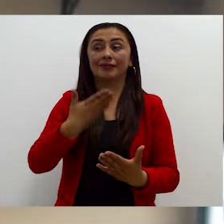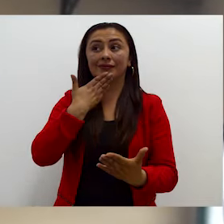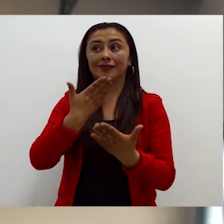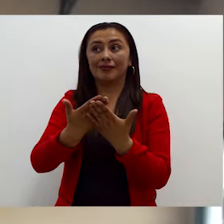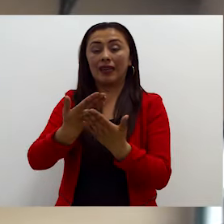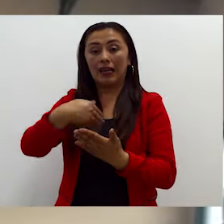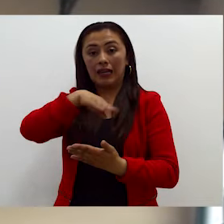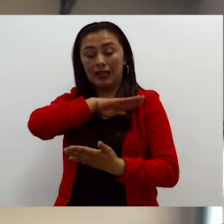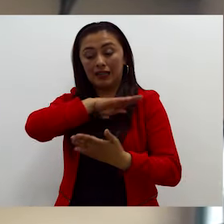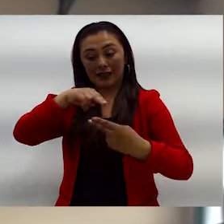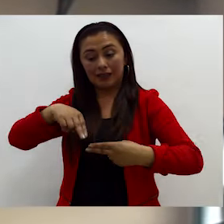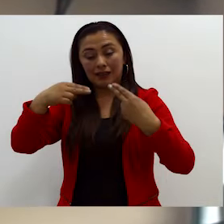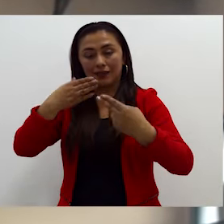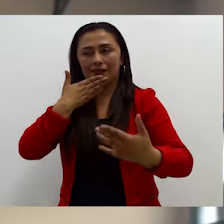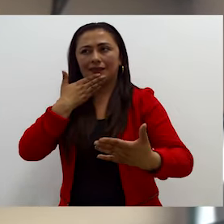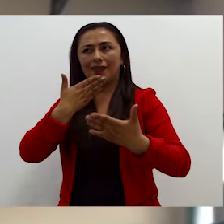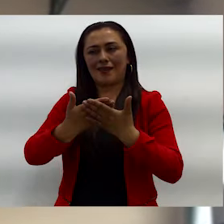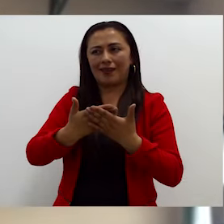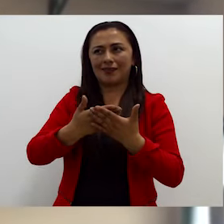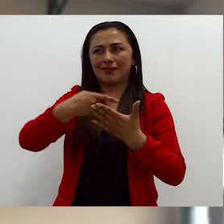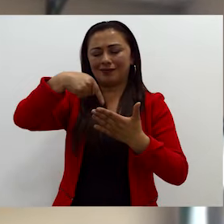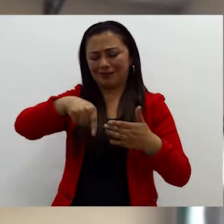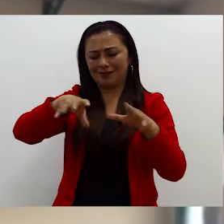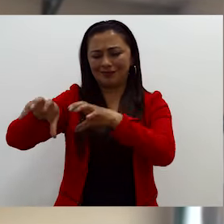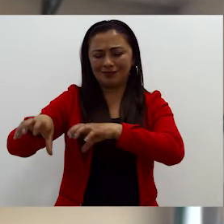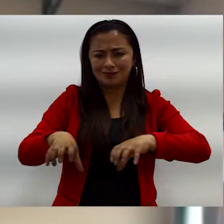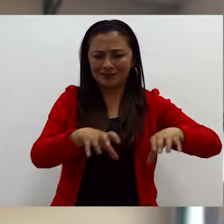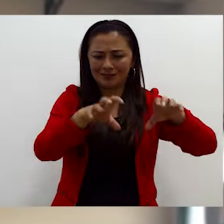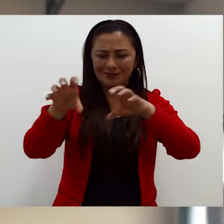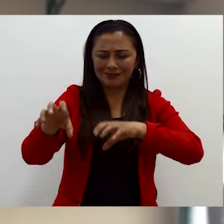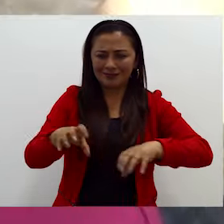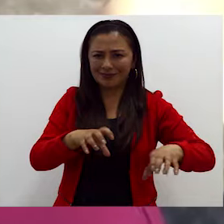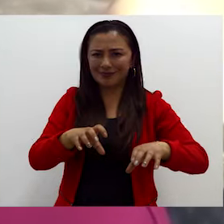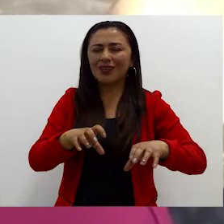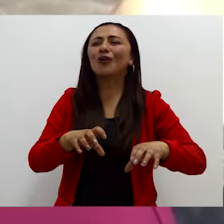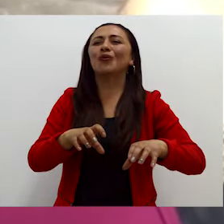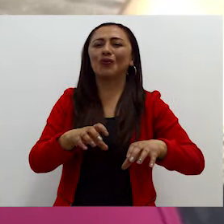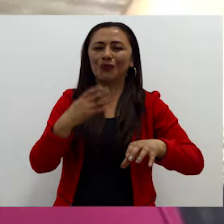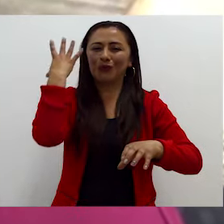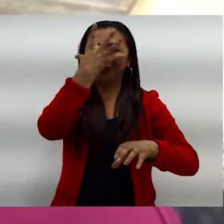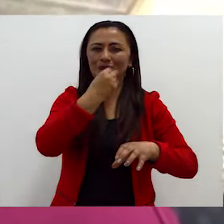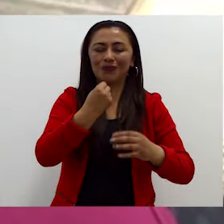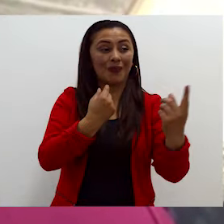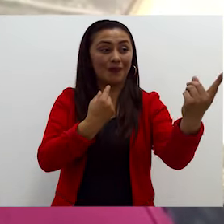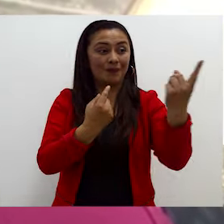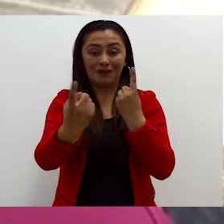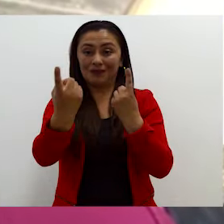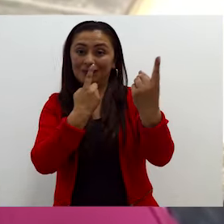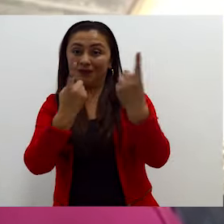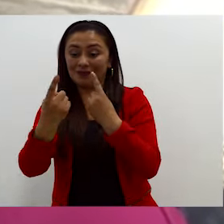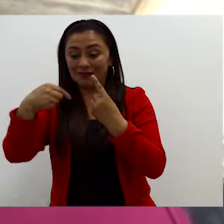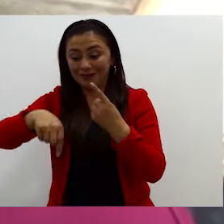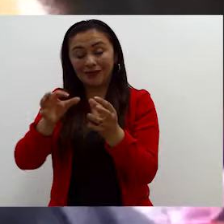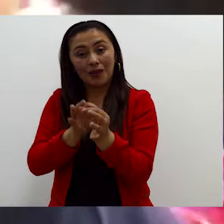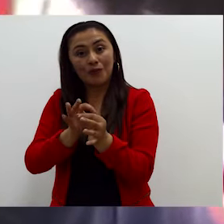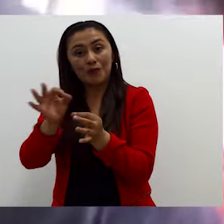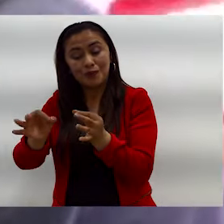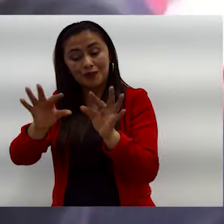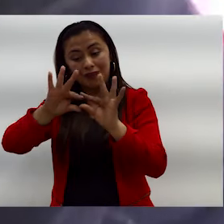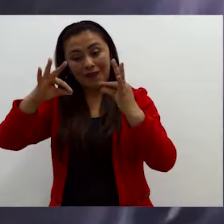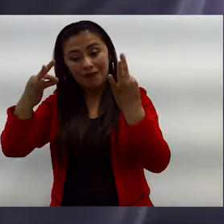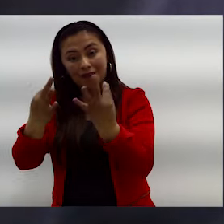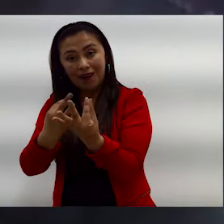Agradezco a la Alcaldía de Tunja por esta gran labor y por todos los funcionarios que envía a nuestra comunidad